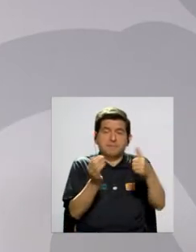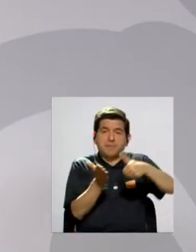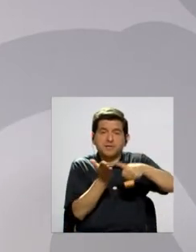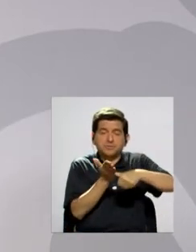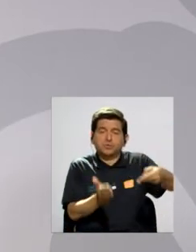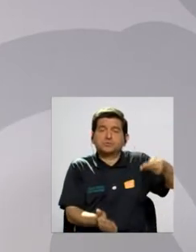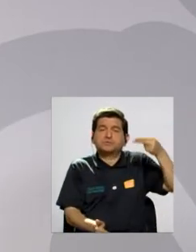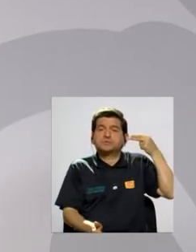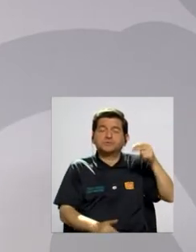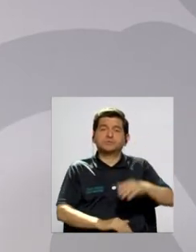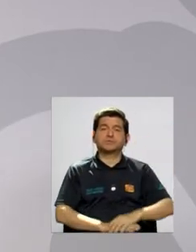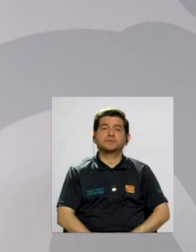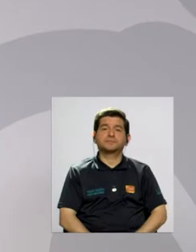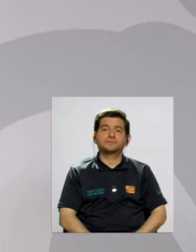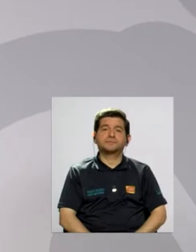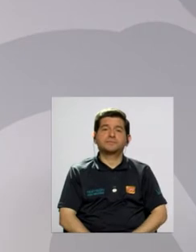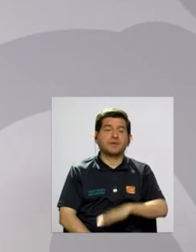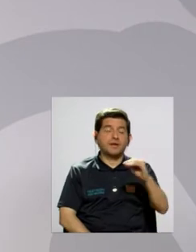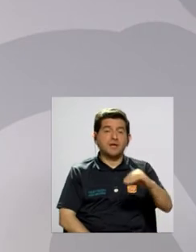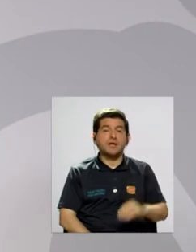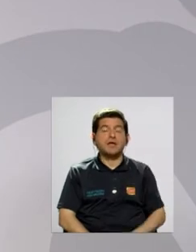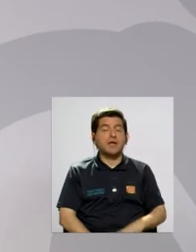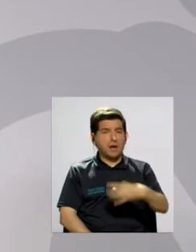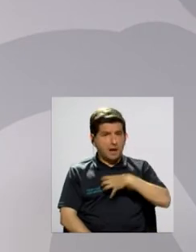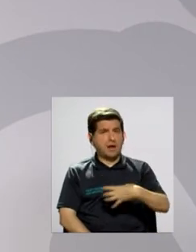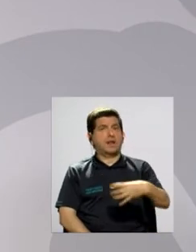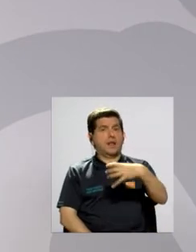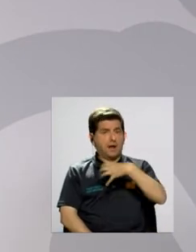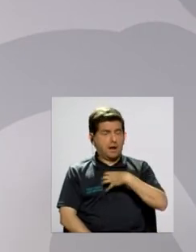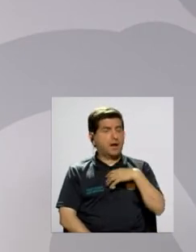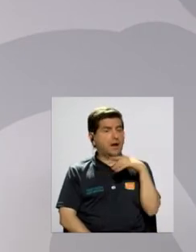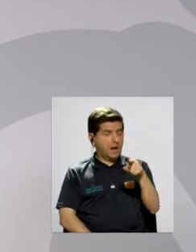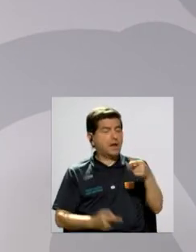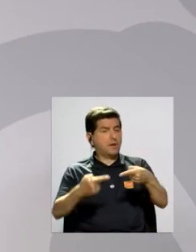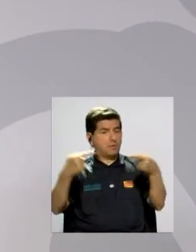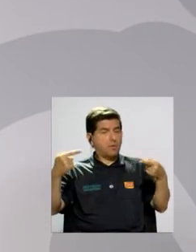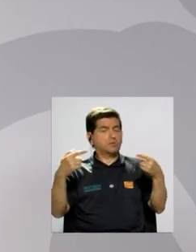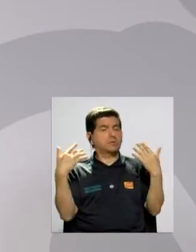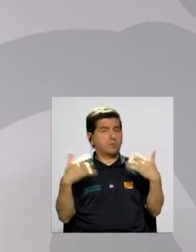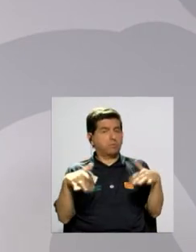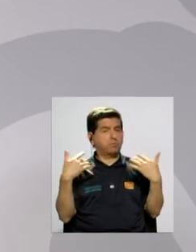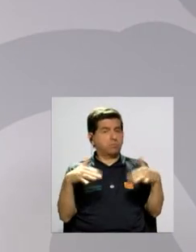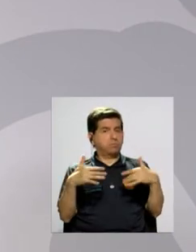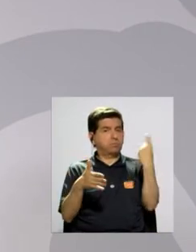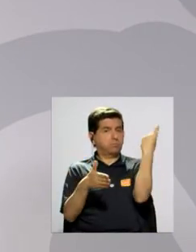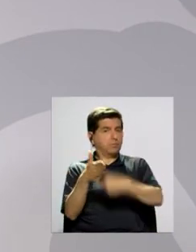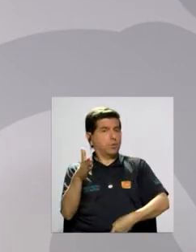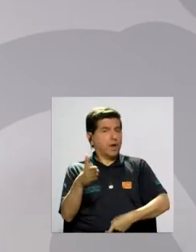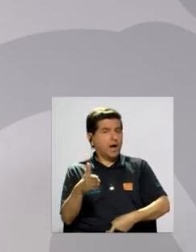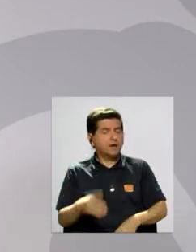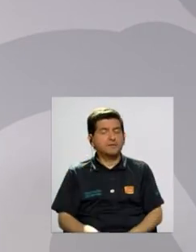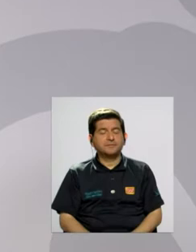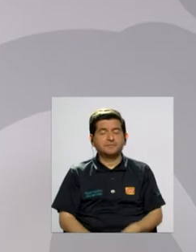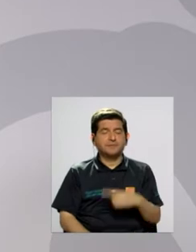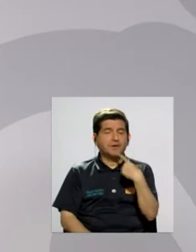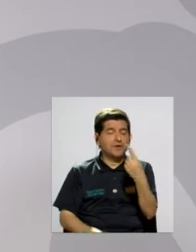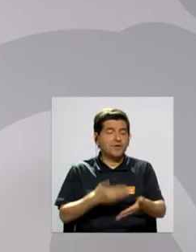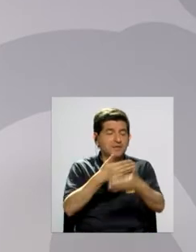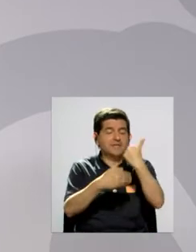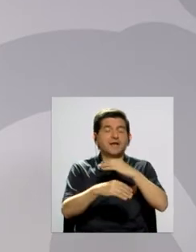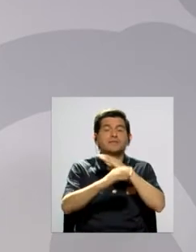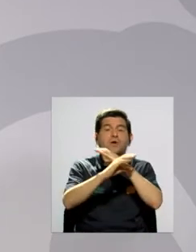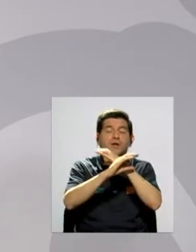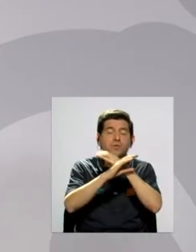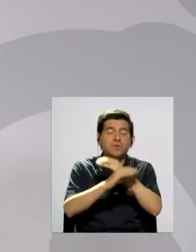historia. Y la capacidad de reclamo que le han tenido ha sido fuerte y dura. Es de lo que hablamos del cuido con